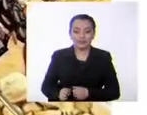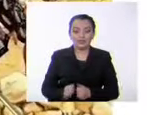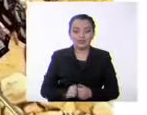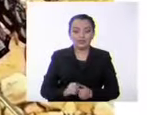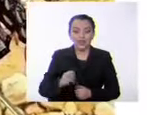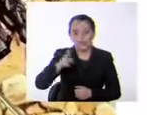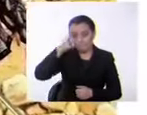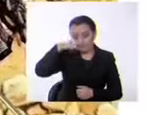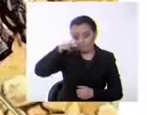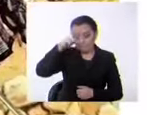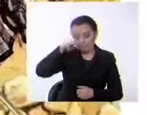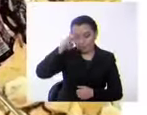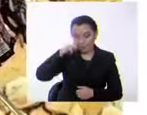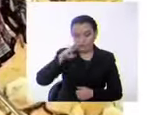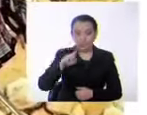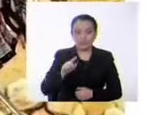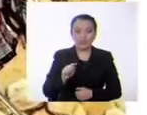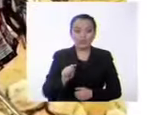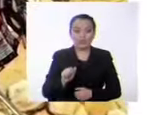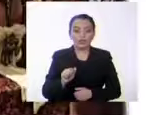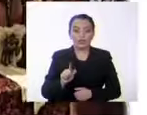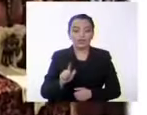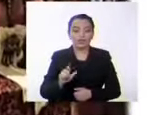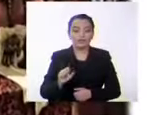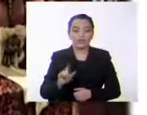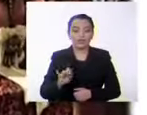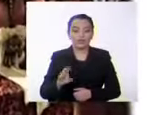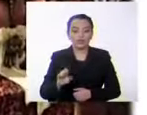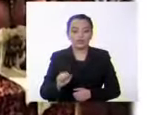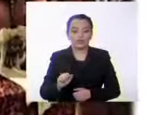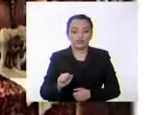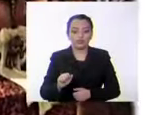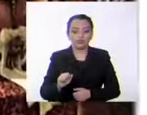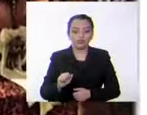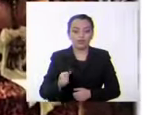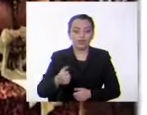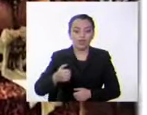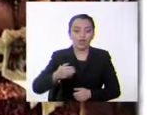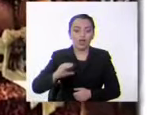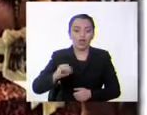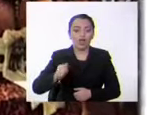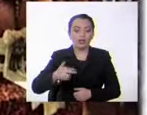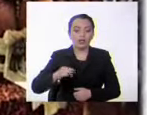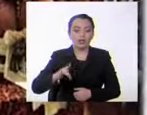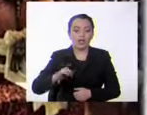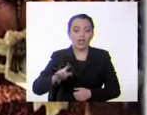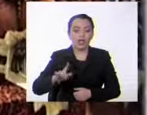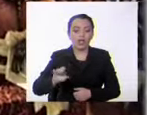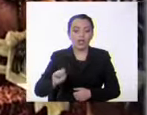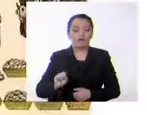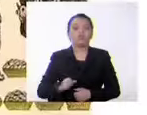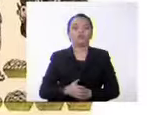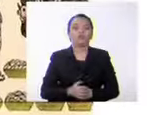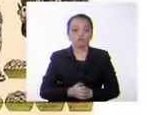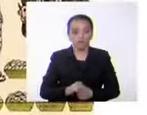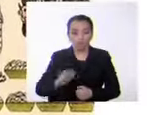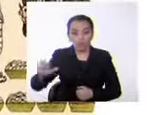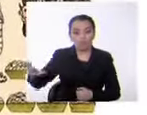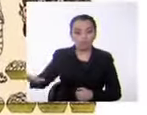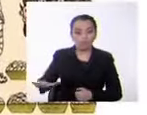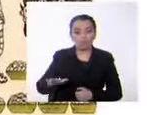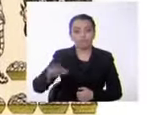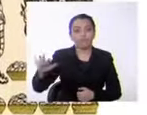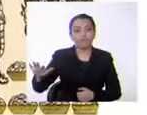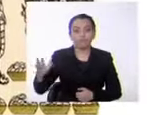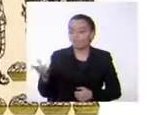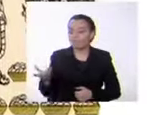mexicos, Así es. cachiqueles. Así es. Todos ellos eran indígenas. Todos ellos eran indígenas y entonces eran más que los españoles y le venían